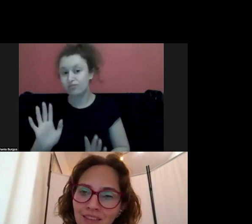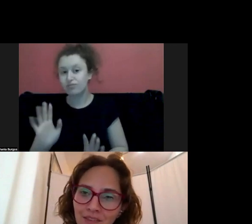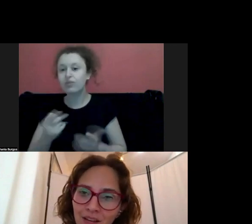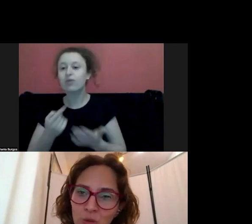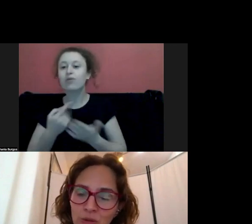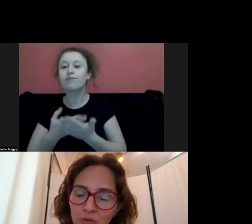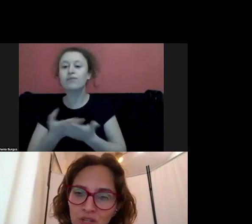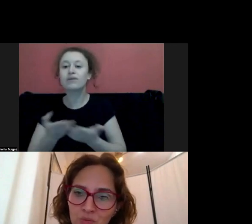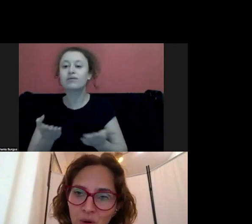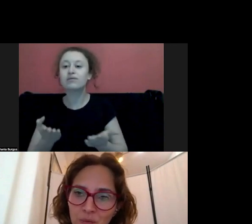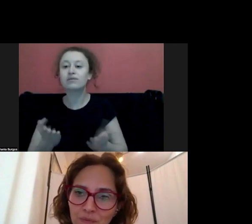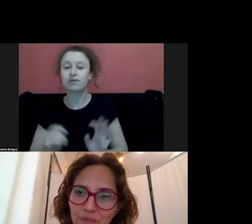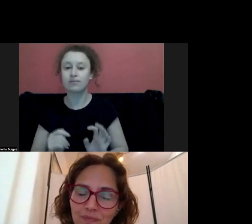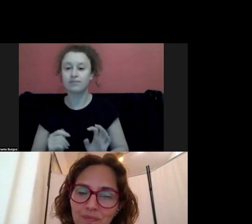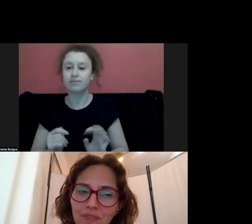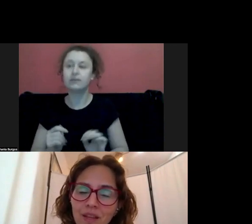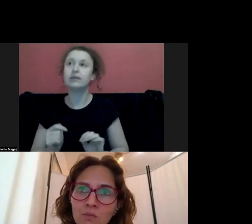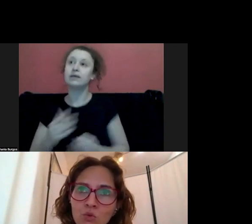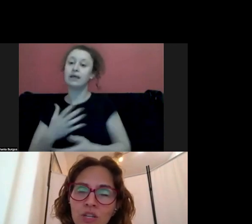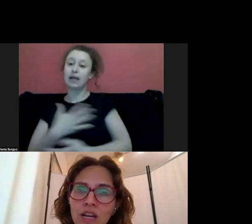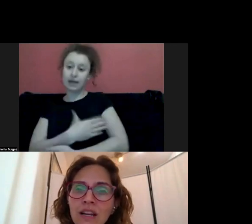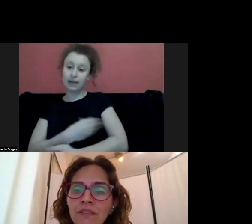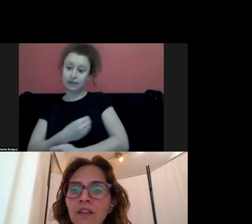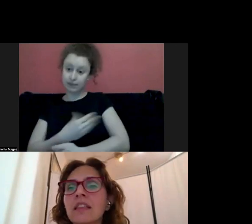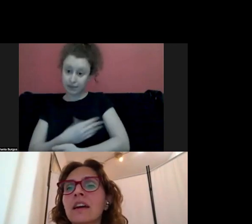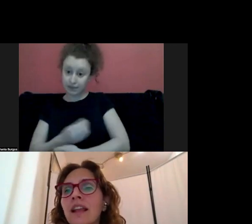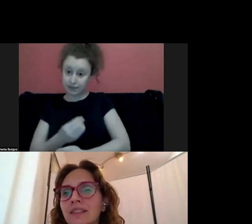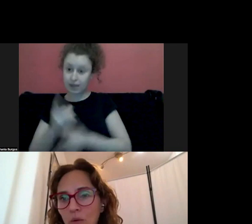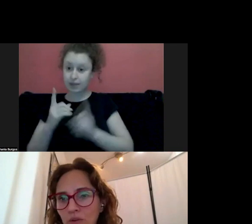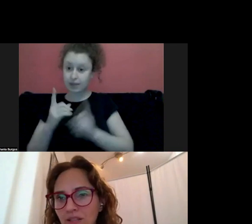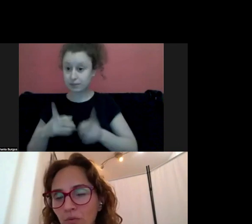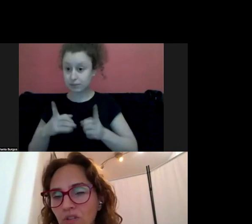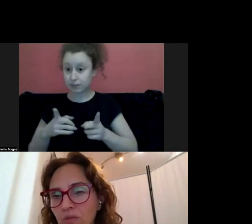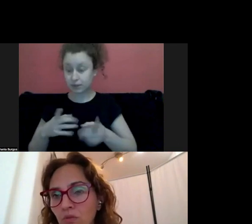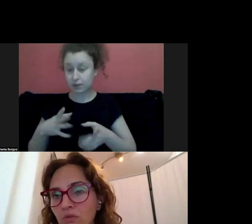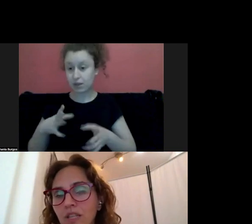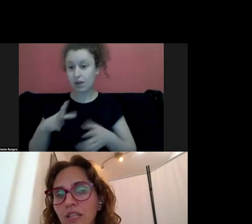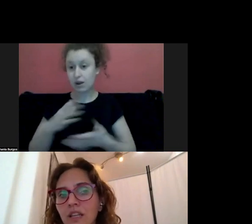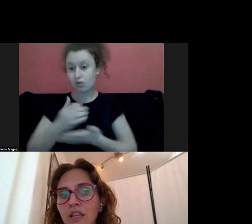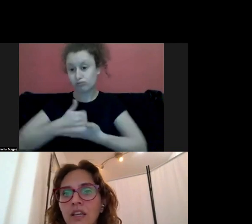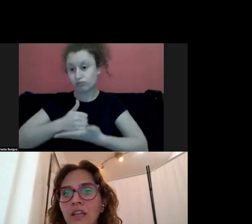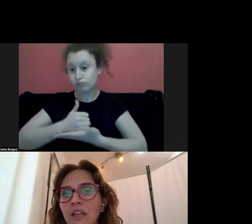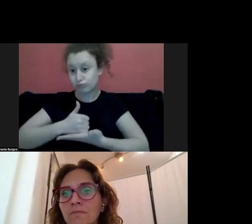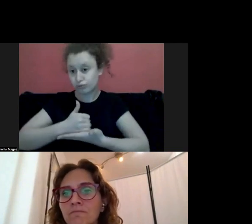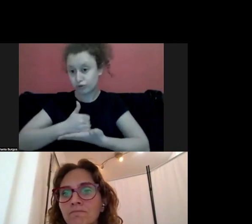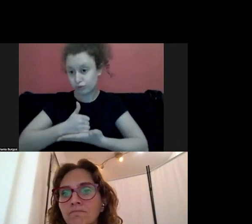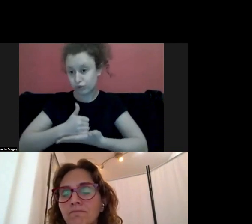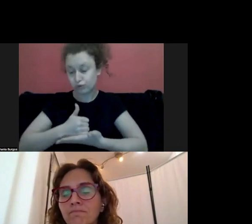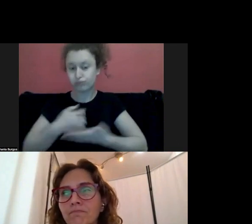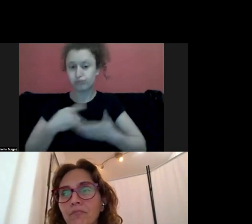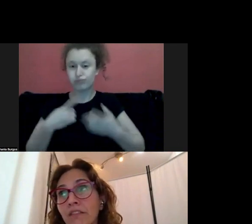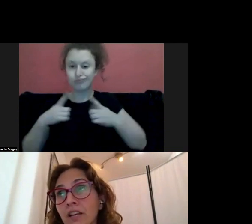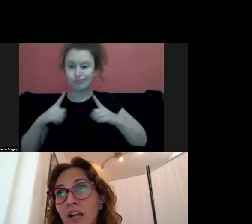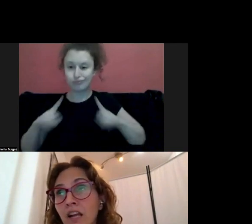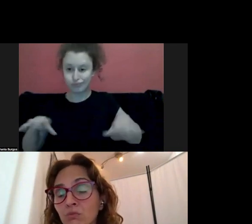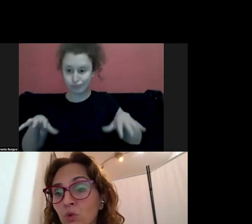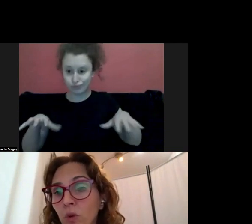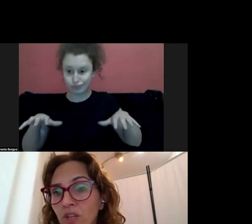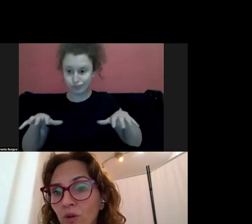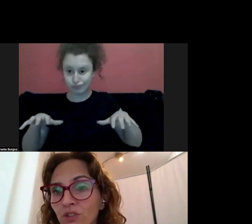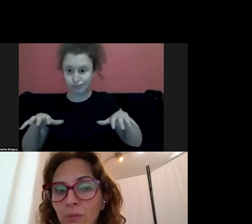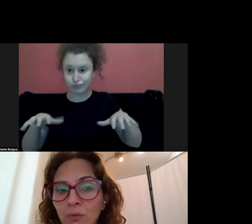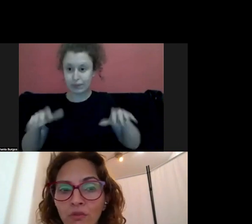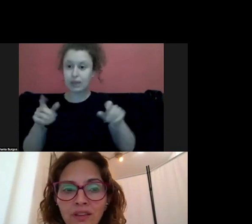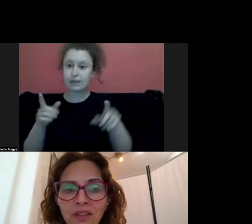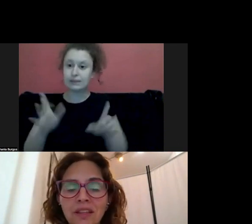evidencia científica sobre autismo, mucha referida a las causas del autismo, que al final suele